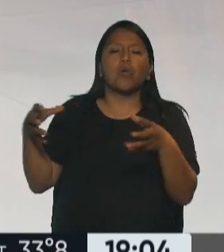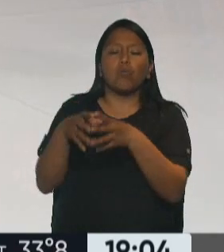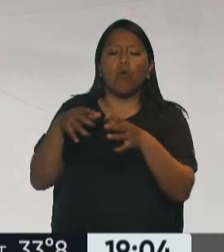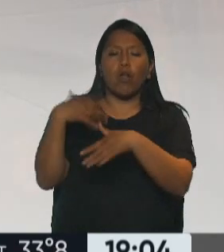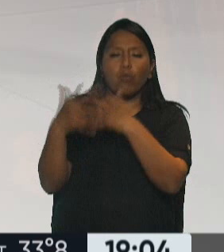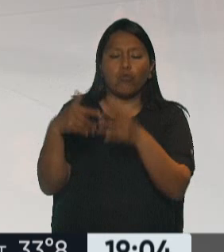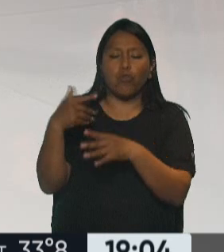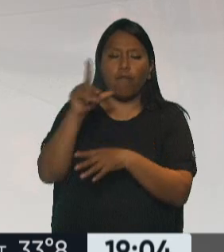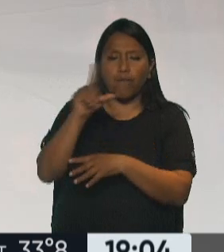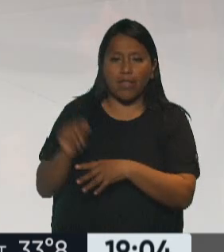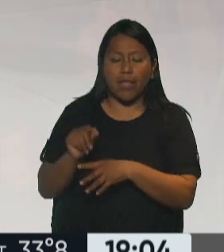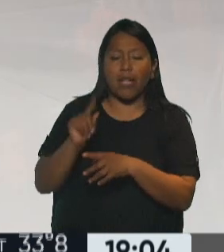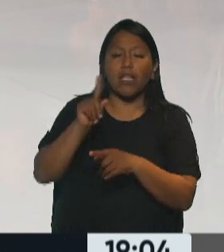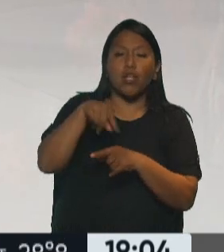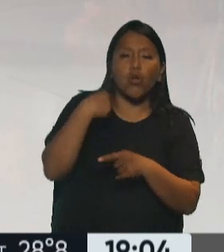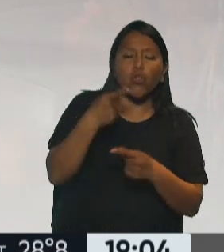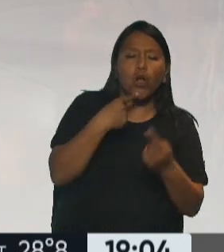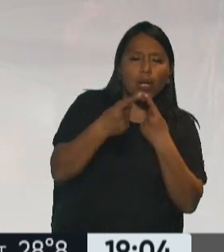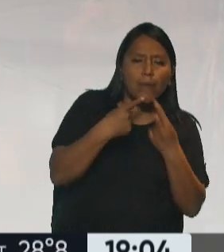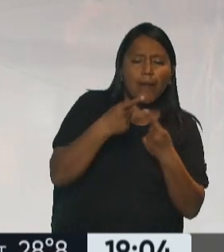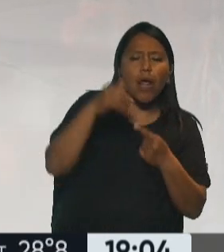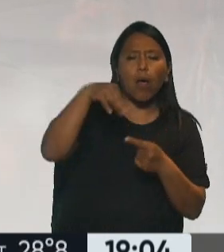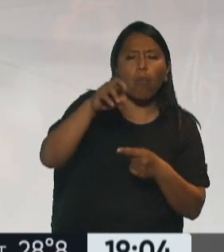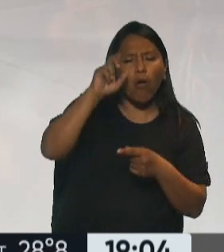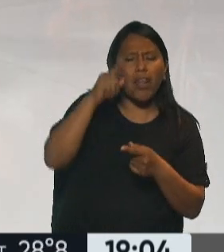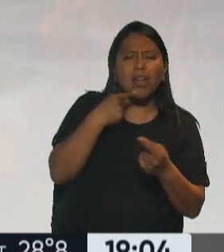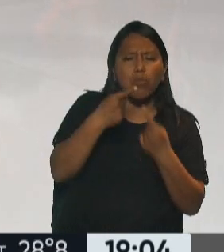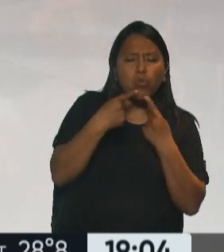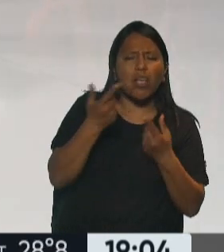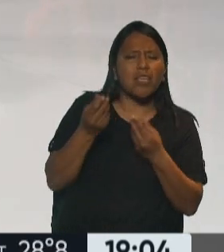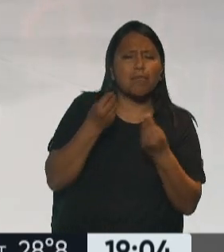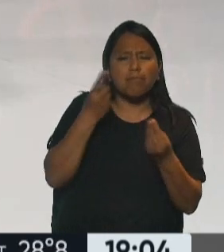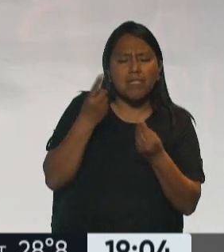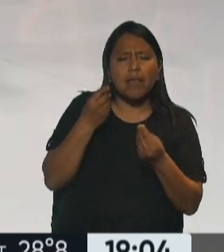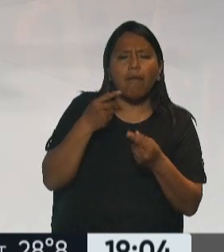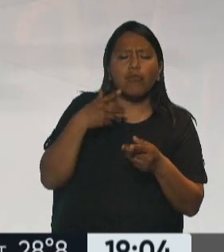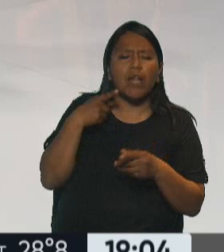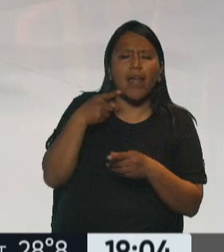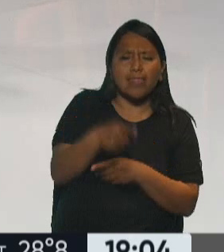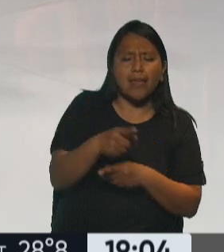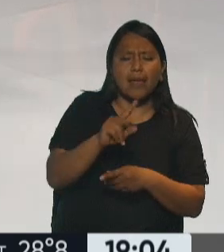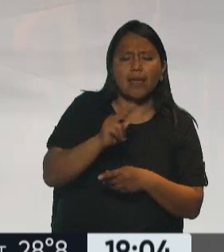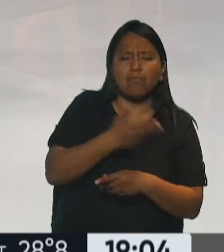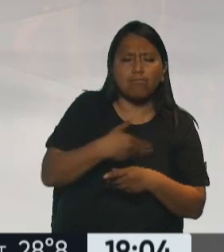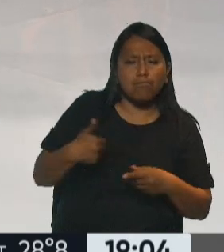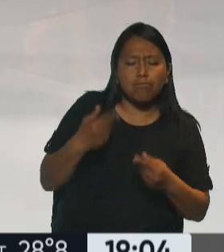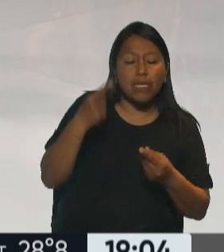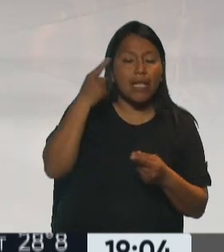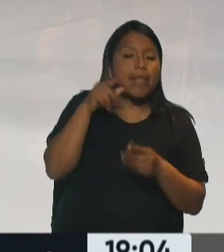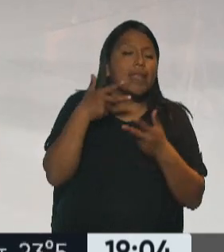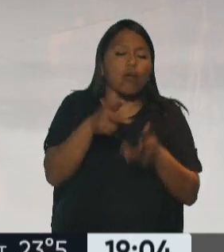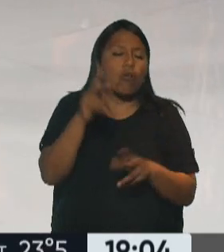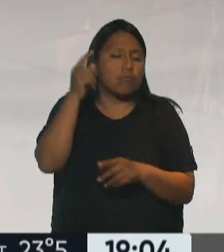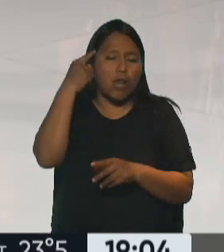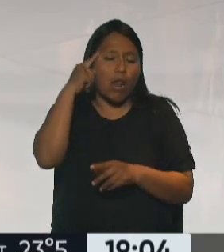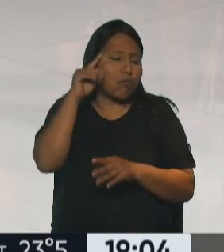cosas, en la revista Anfibia y en otros reportajes le preguntan a Morel qué pensaba del intento de magnicidio. Respondió que se trataba de una locura